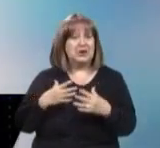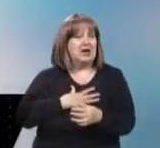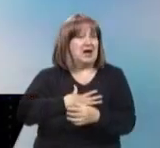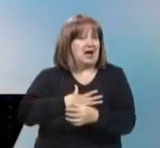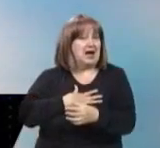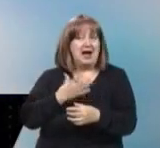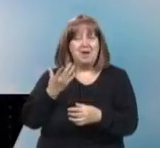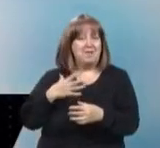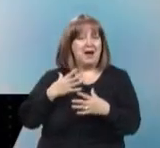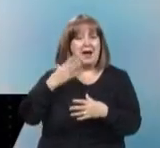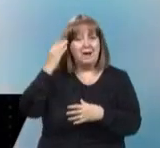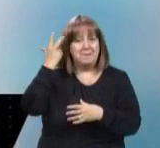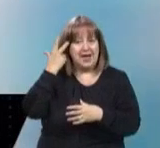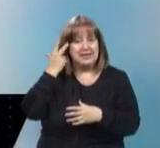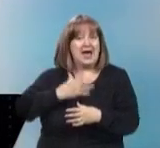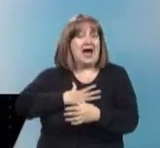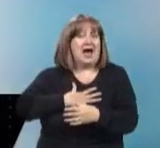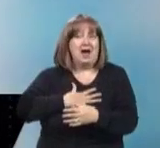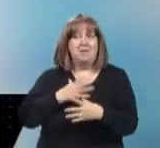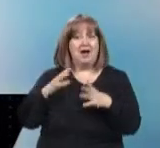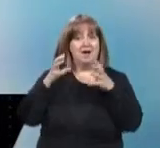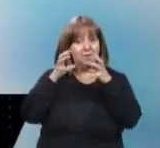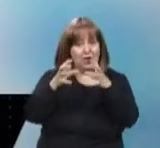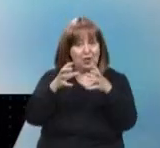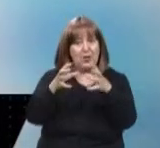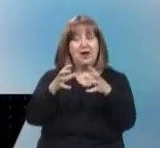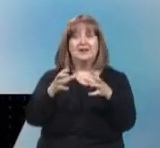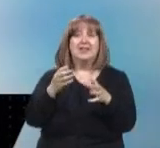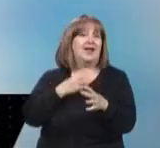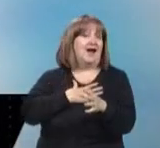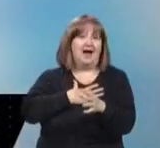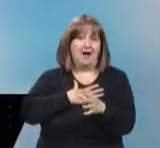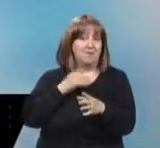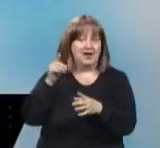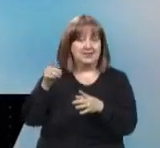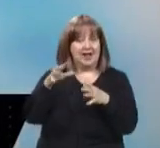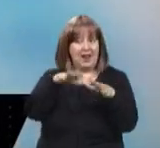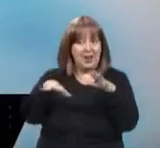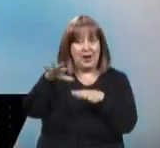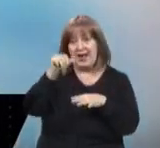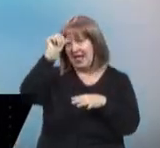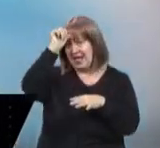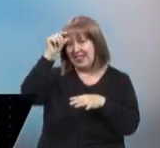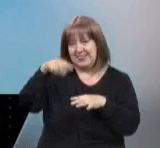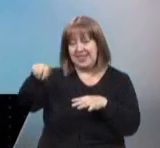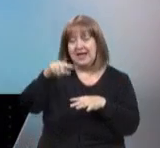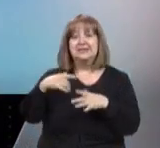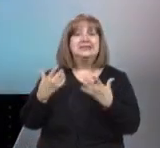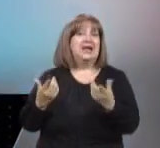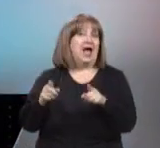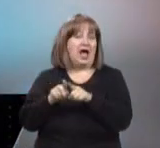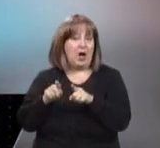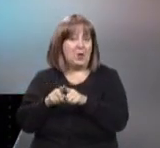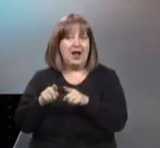muy futboleros, sí. pero al no tener tanta presencia en los sí. mundiales o en el fútbol grande, agarran cosas foráneas. Así como los indios y